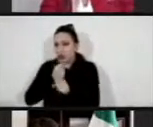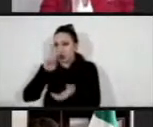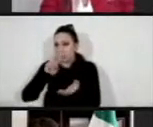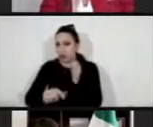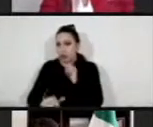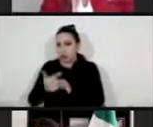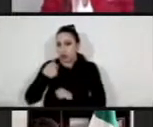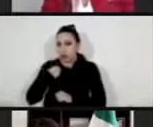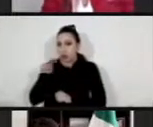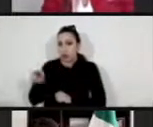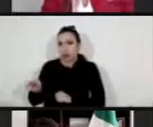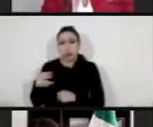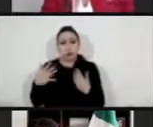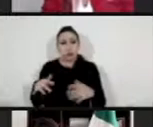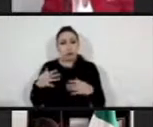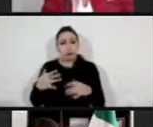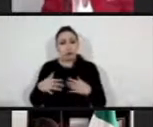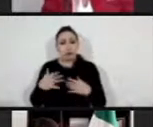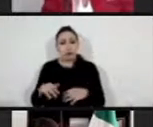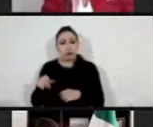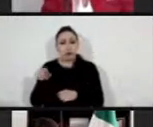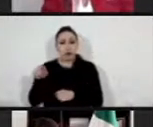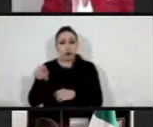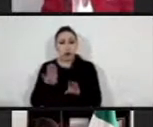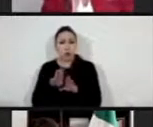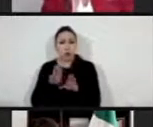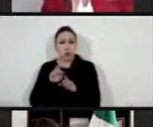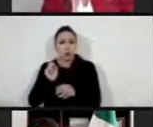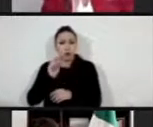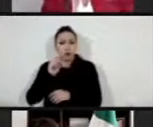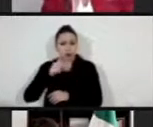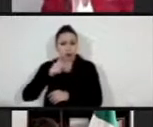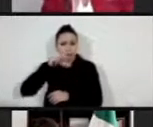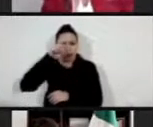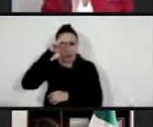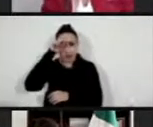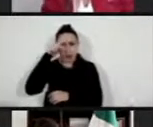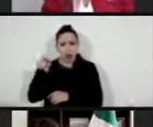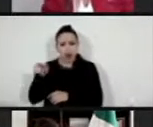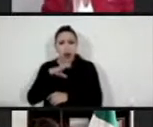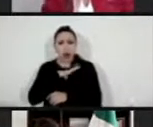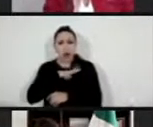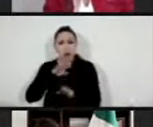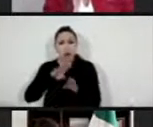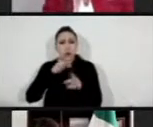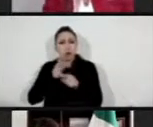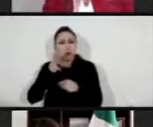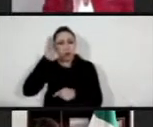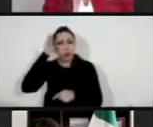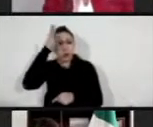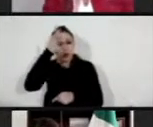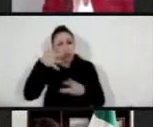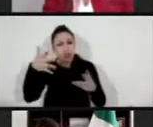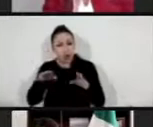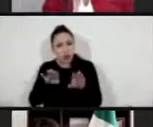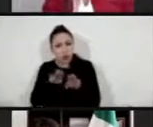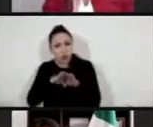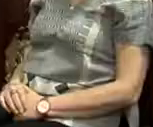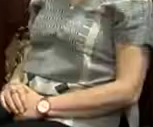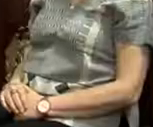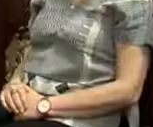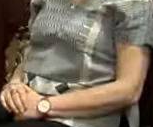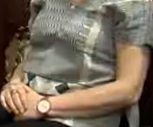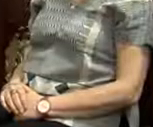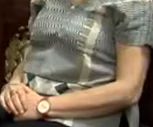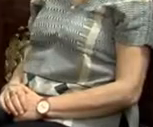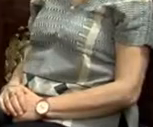impresionó la vocación no solamente artística, sino esa visión que tenía para darle a las personas con discapacidad como síndrome